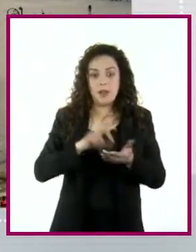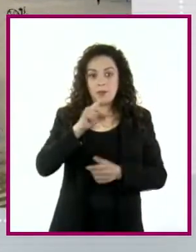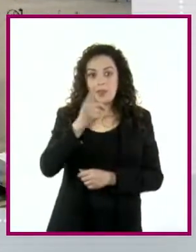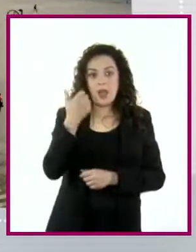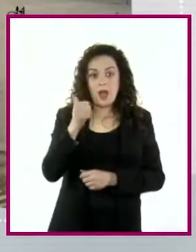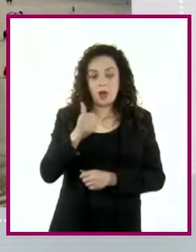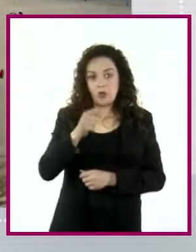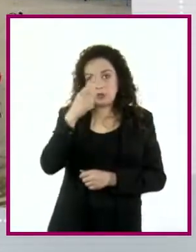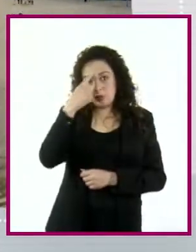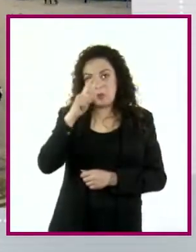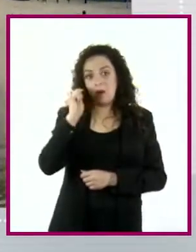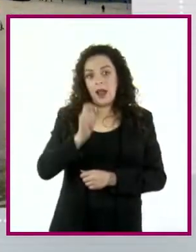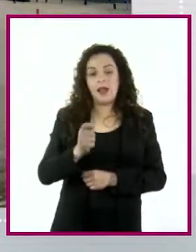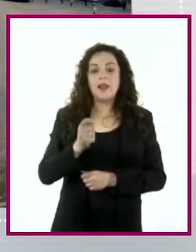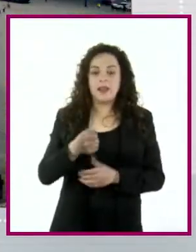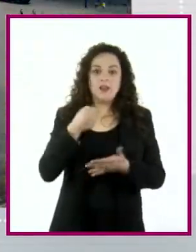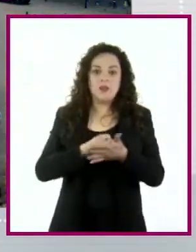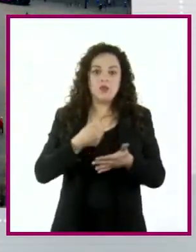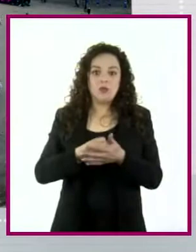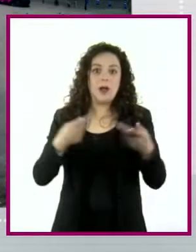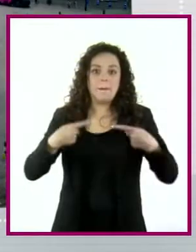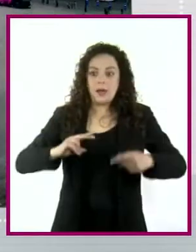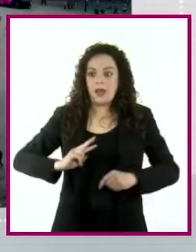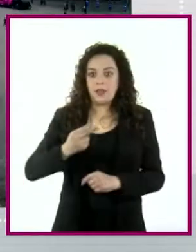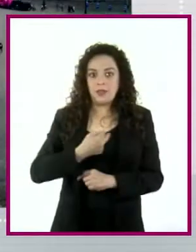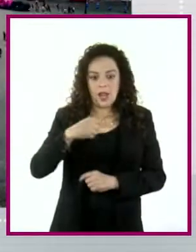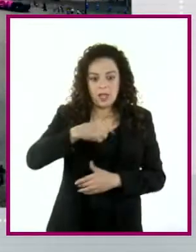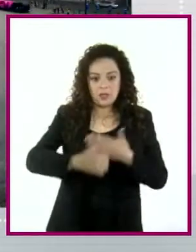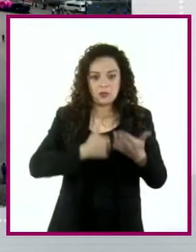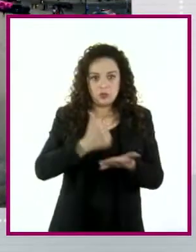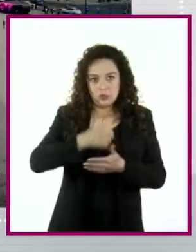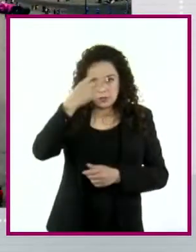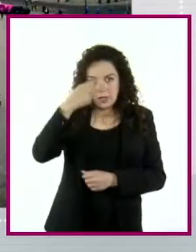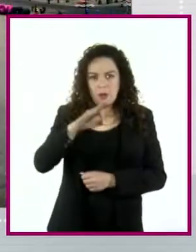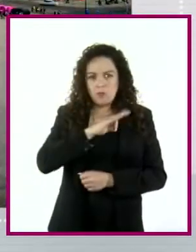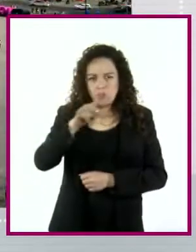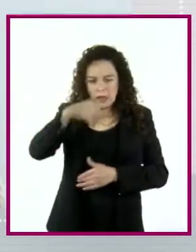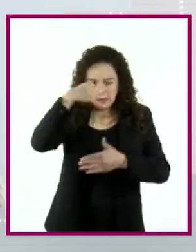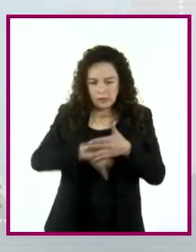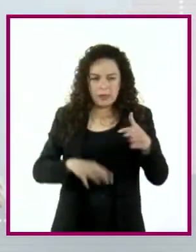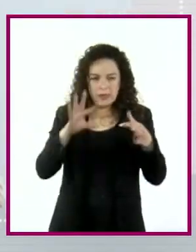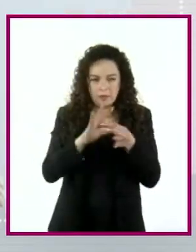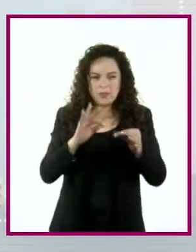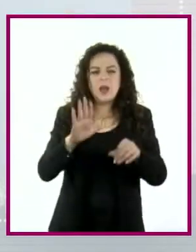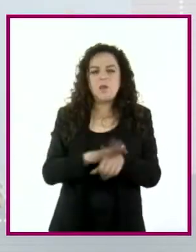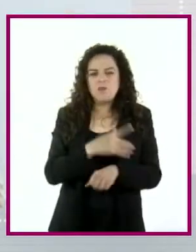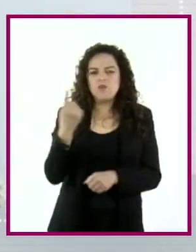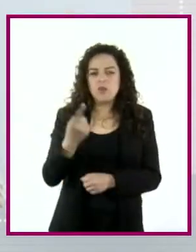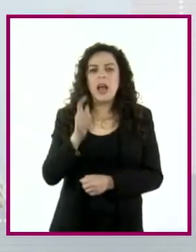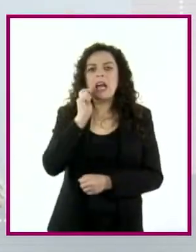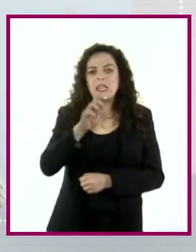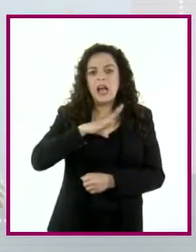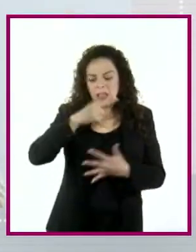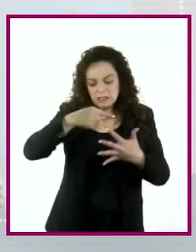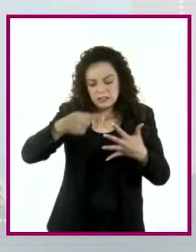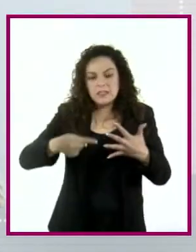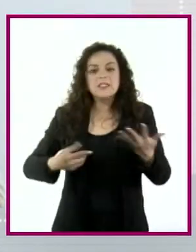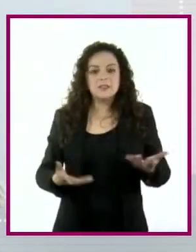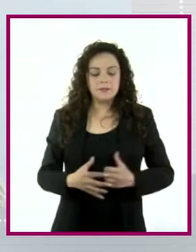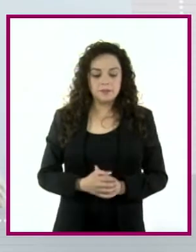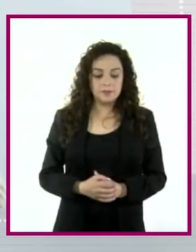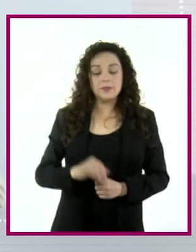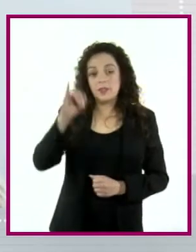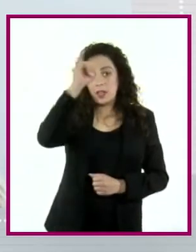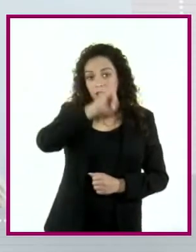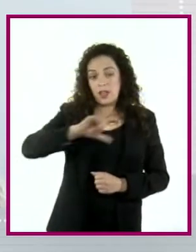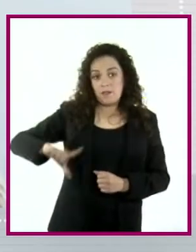personas trans en la Ciudad de México. ¿Nos podrías contar por qué y qué implica todo esto? La jefa de gobierno de la Ciudad